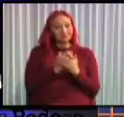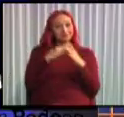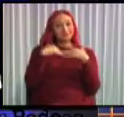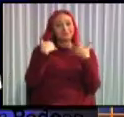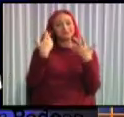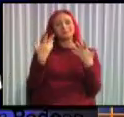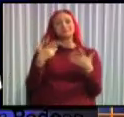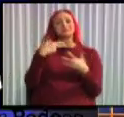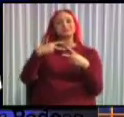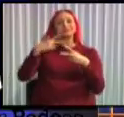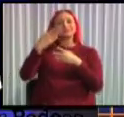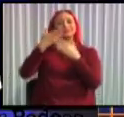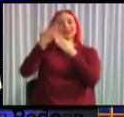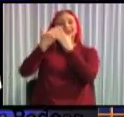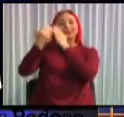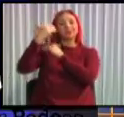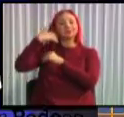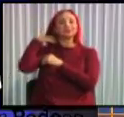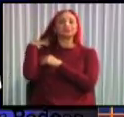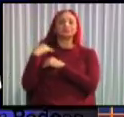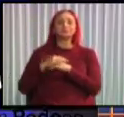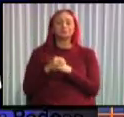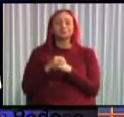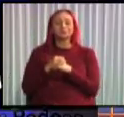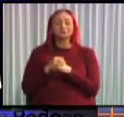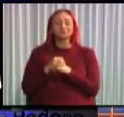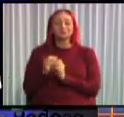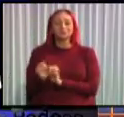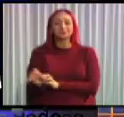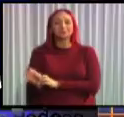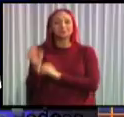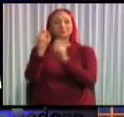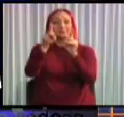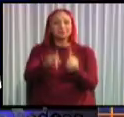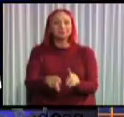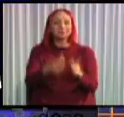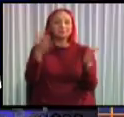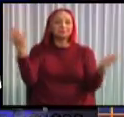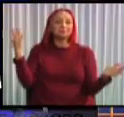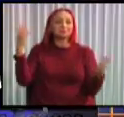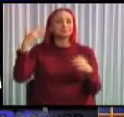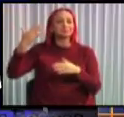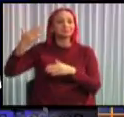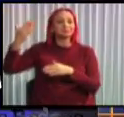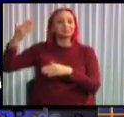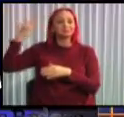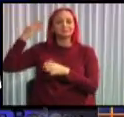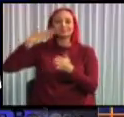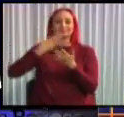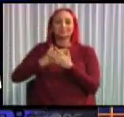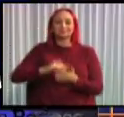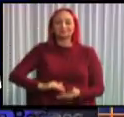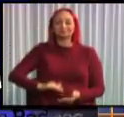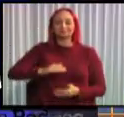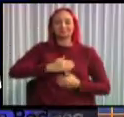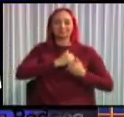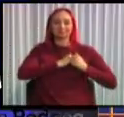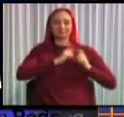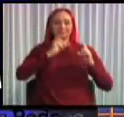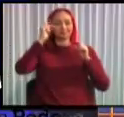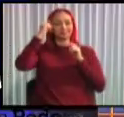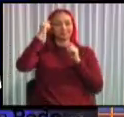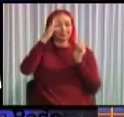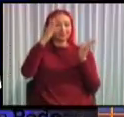la vivieron algunos de personas que ustedes, conforme ha pasado el tiempo, pues se ha quedado en el corazón y en la mente de